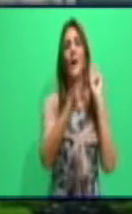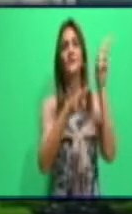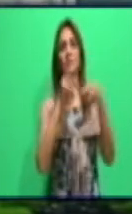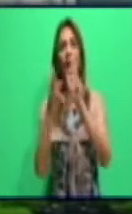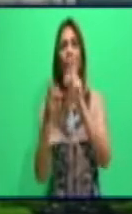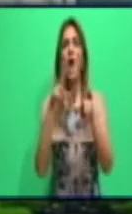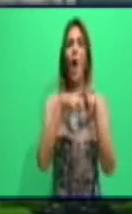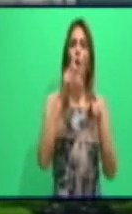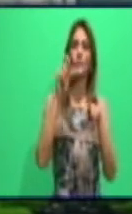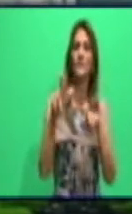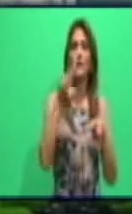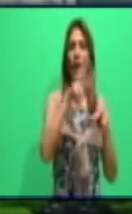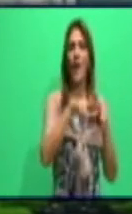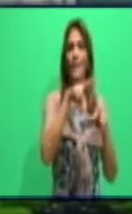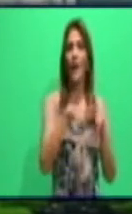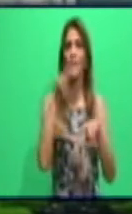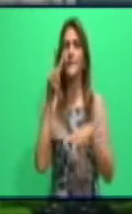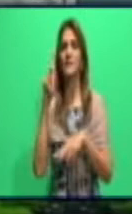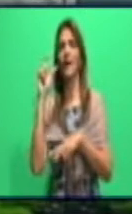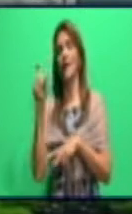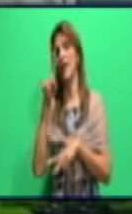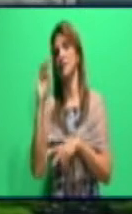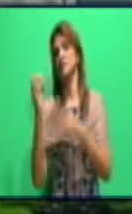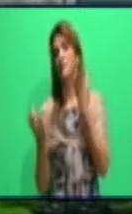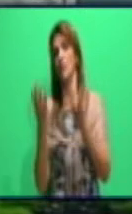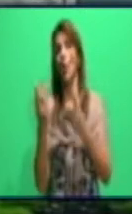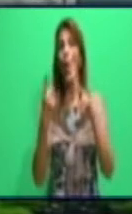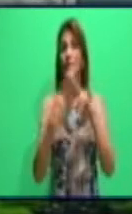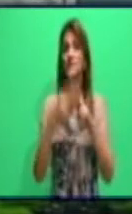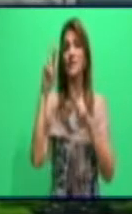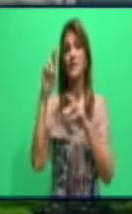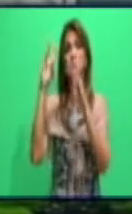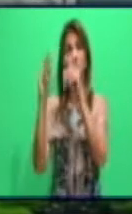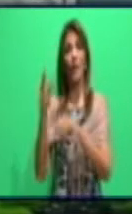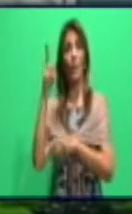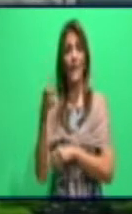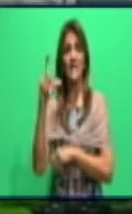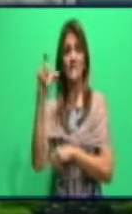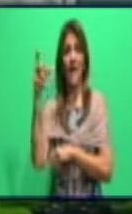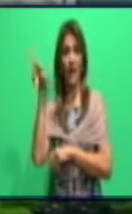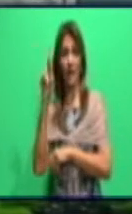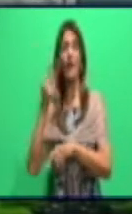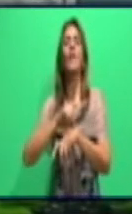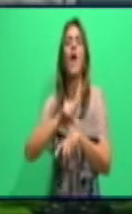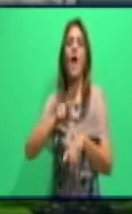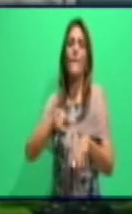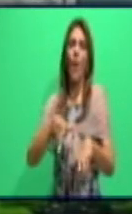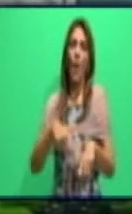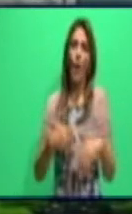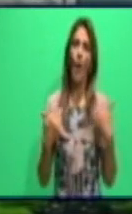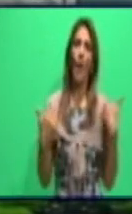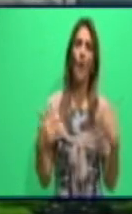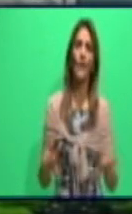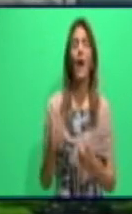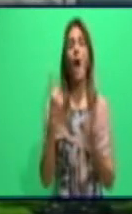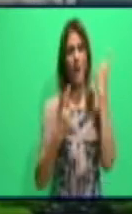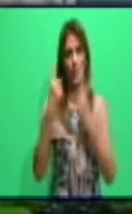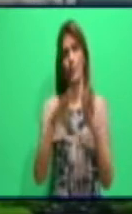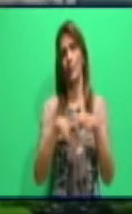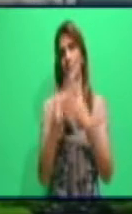en La Habana y esos resultados demoran varios días. Alguien me preguntaba al comenzar el programa,